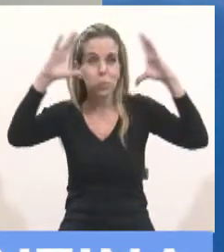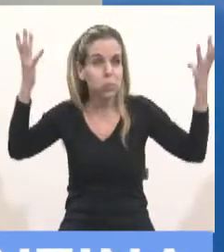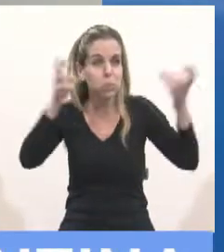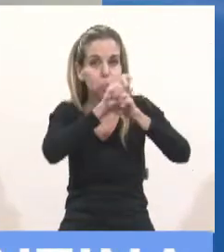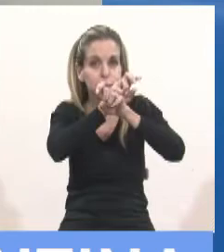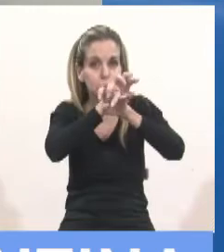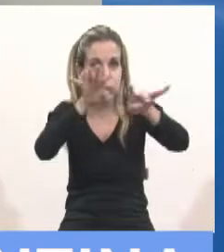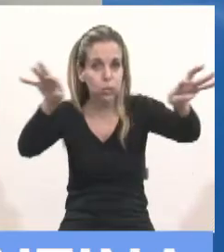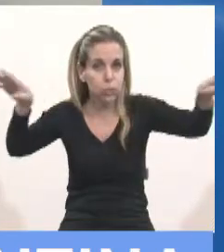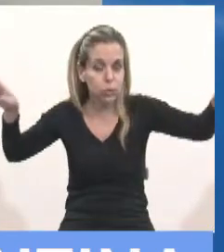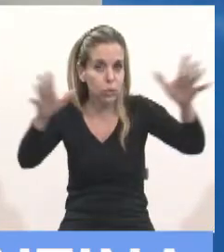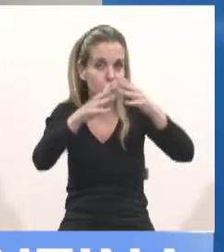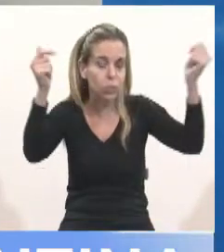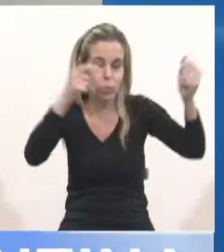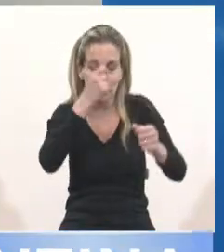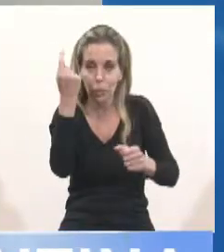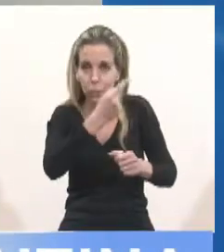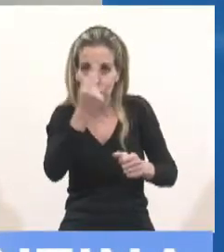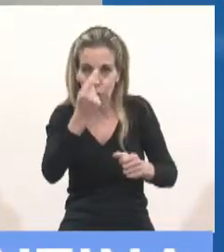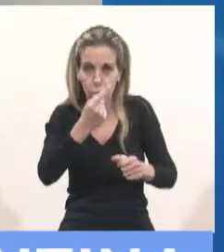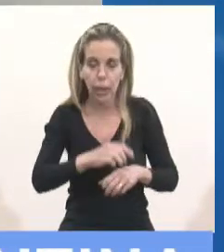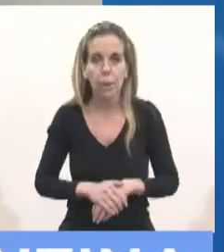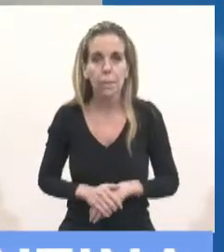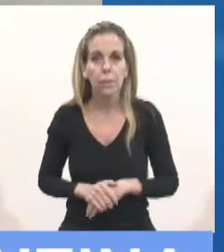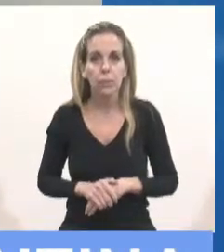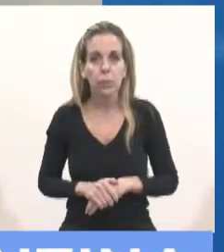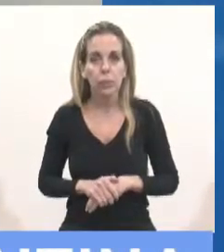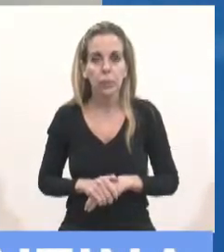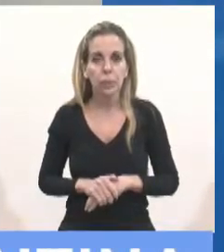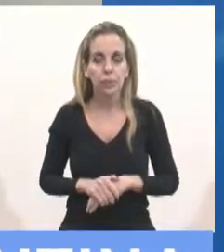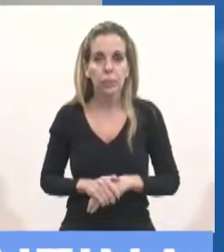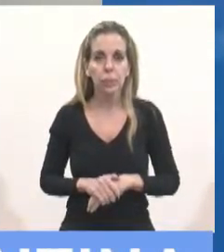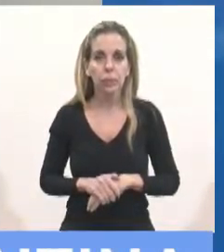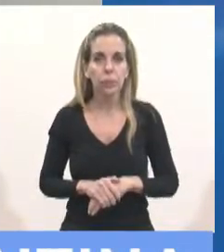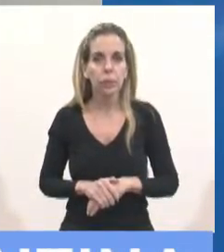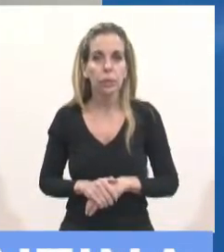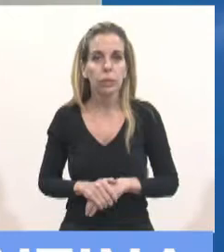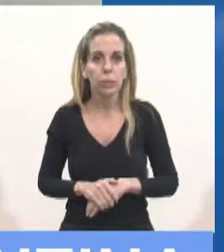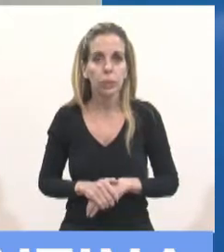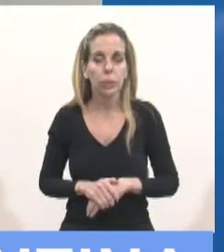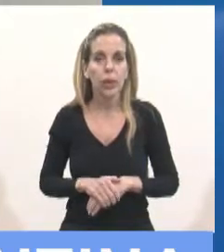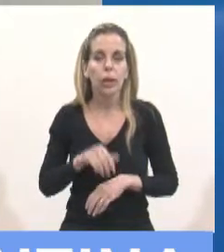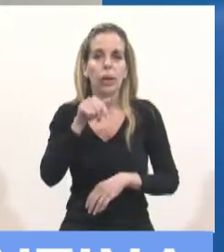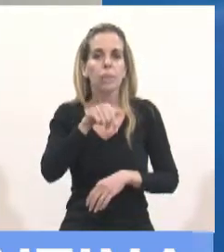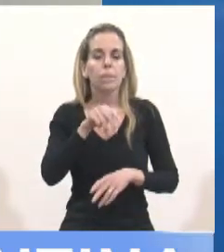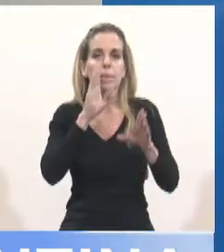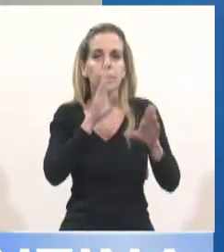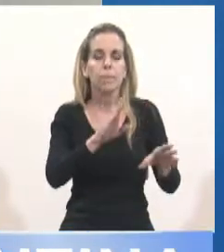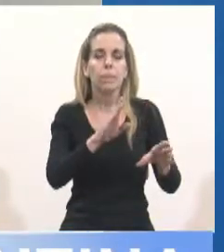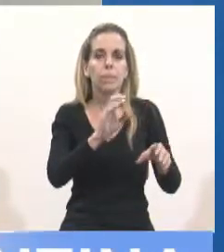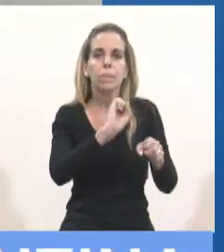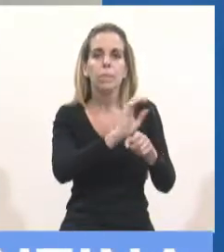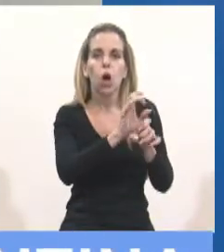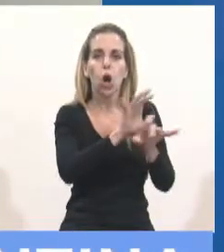gran velocidad, por eso se llama pandemia. Ahora, yo más que a la pandemia quiero